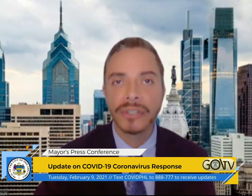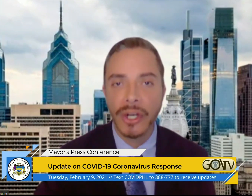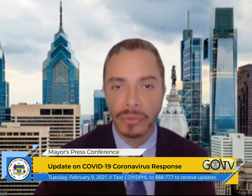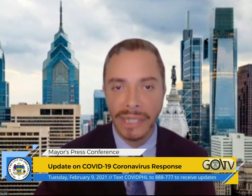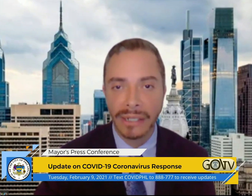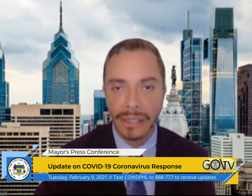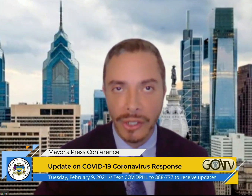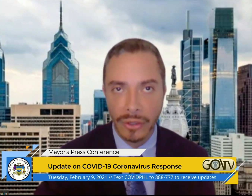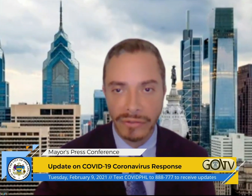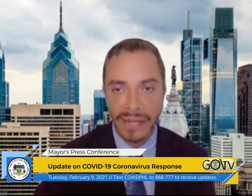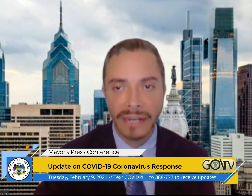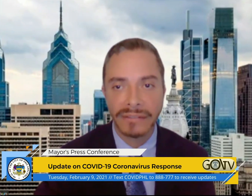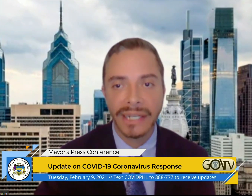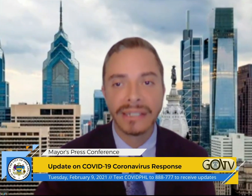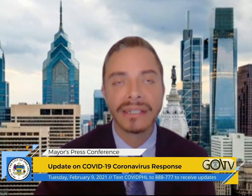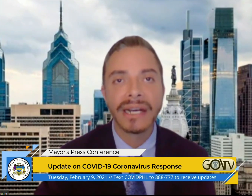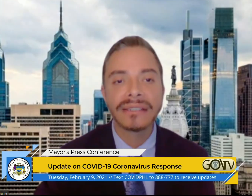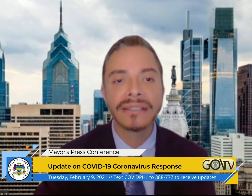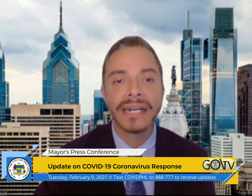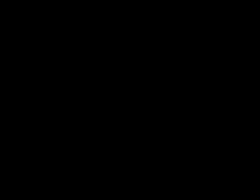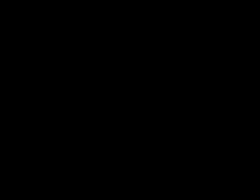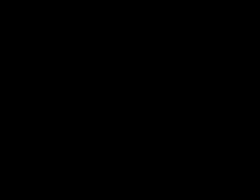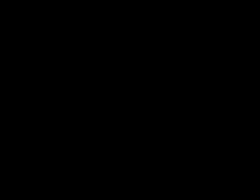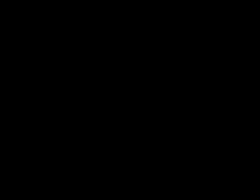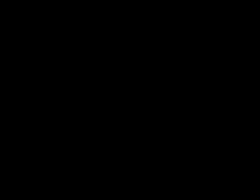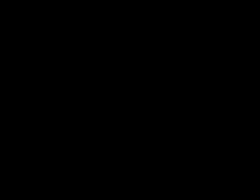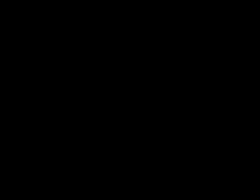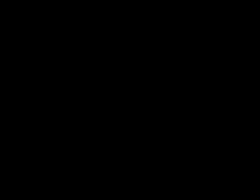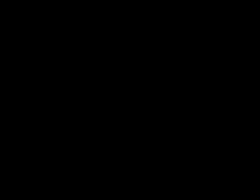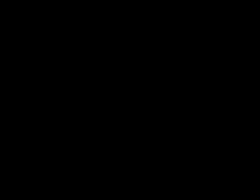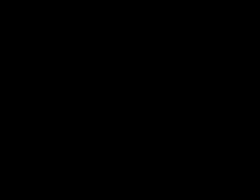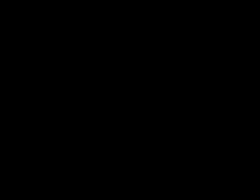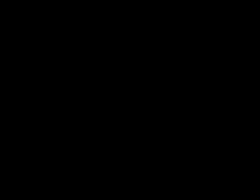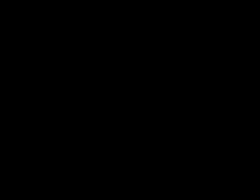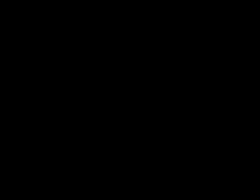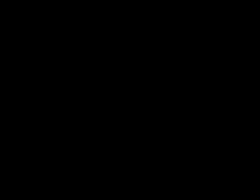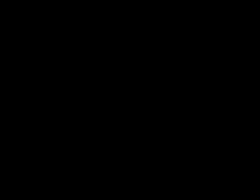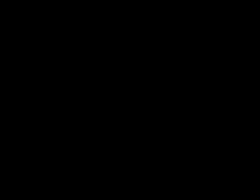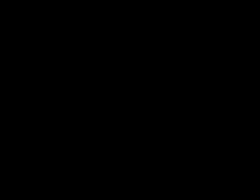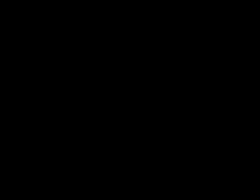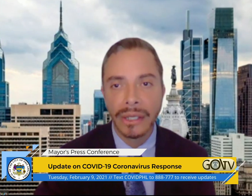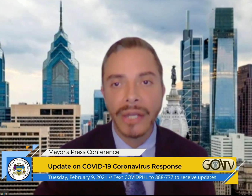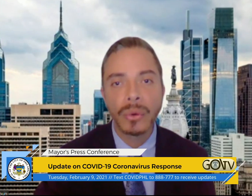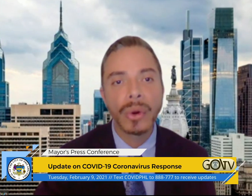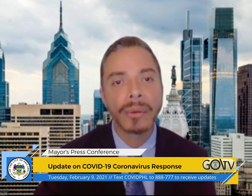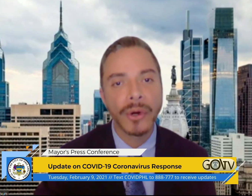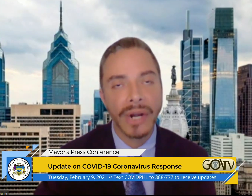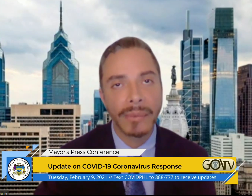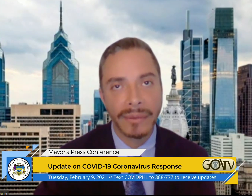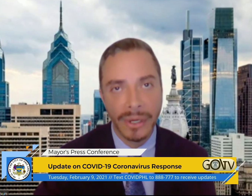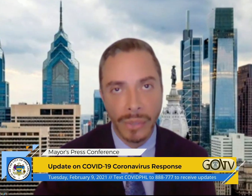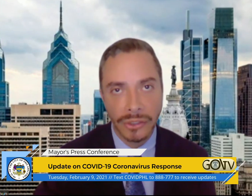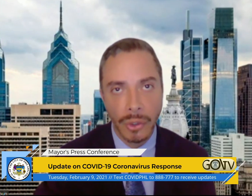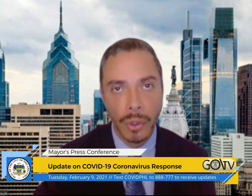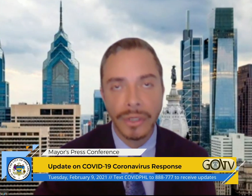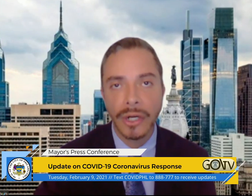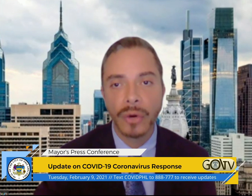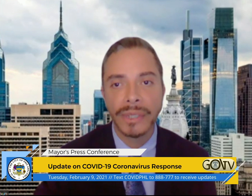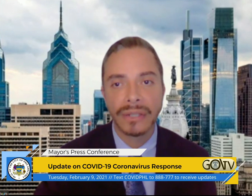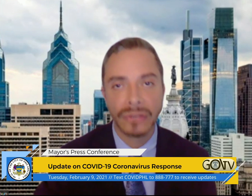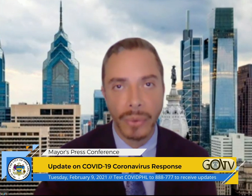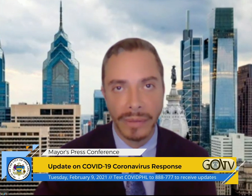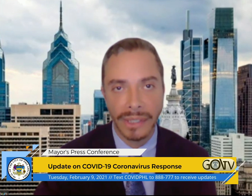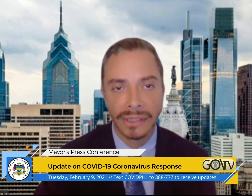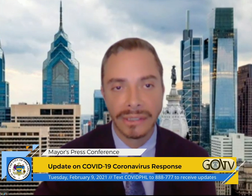ayer anunciamos que el Hospital del Niño de Filadelfia ha sido en un nuevo programa de vacunación